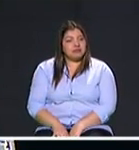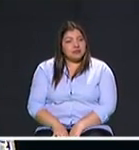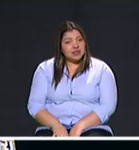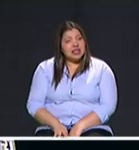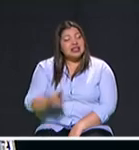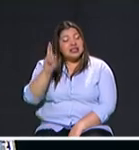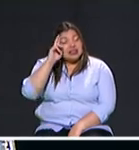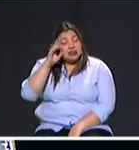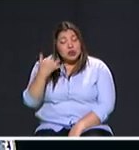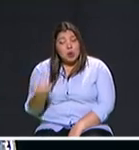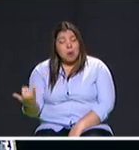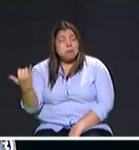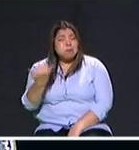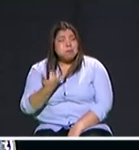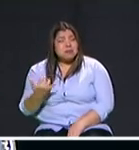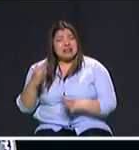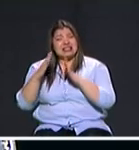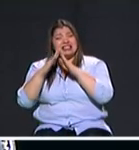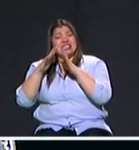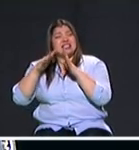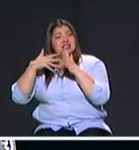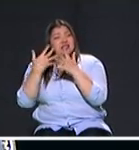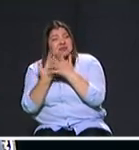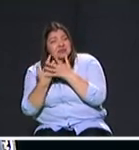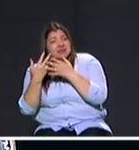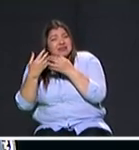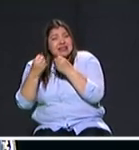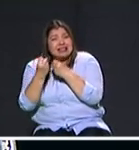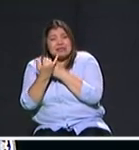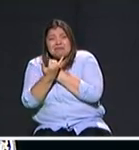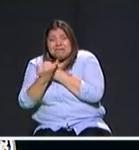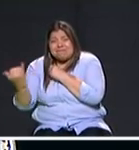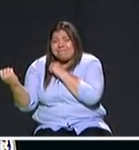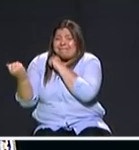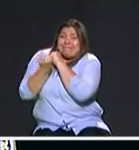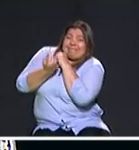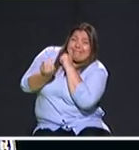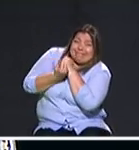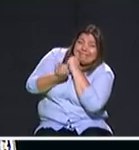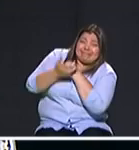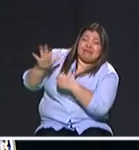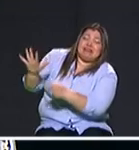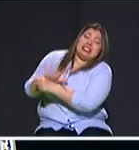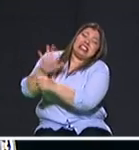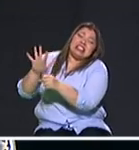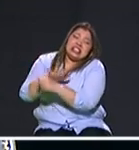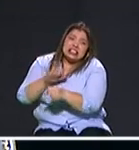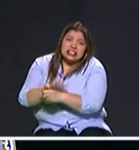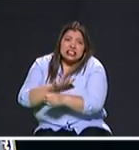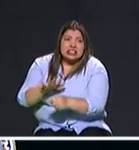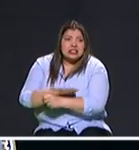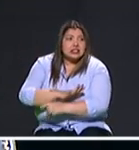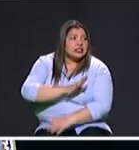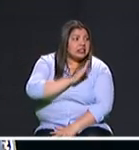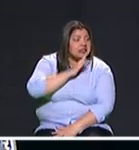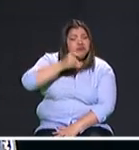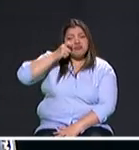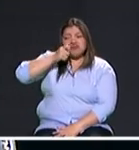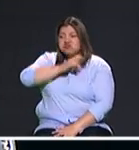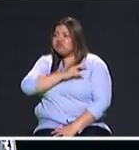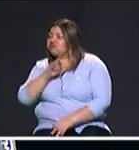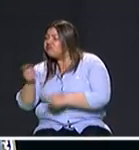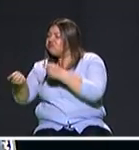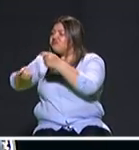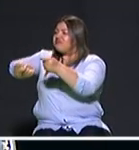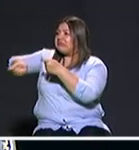hoy en las estaciones de policía y la pérdida de hombres que están cuidando estos estacionamientos pues